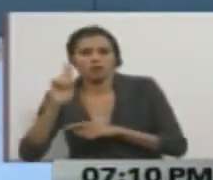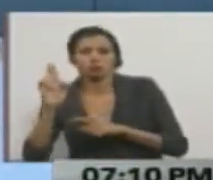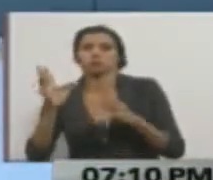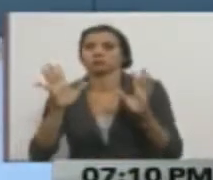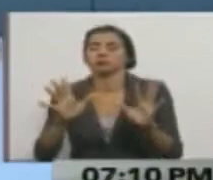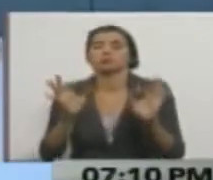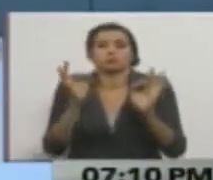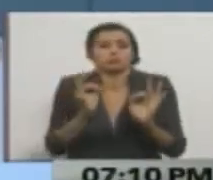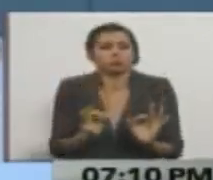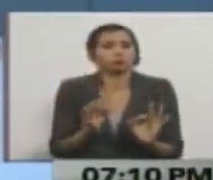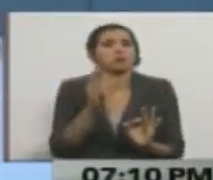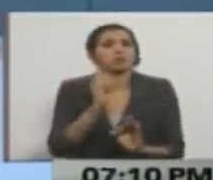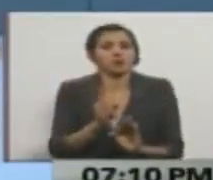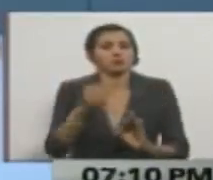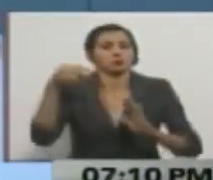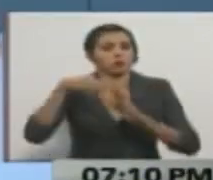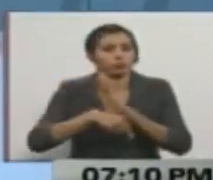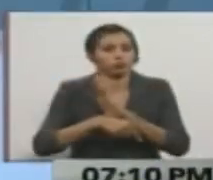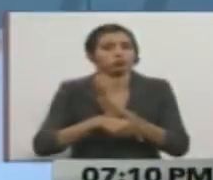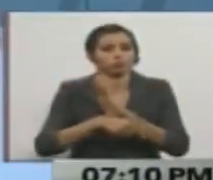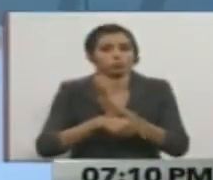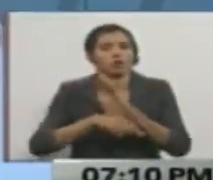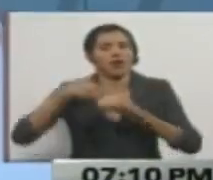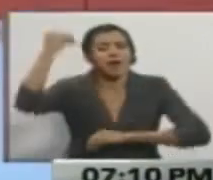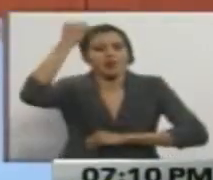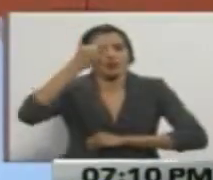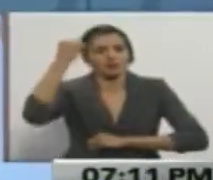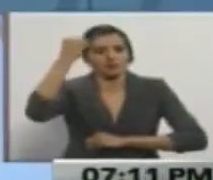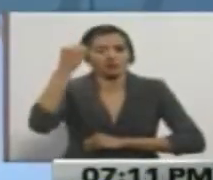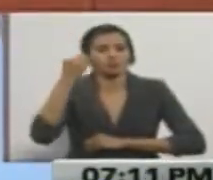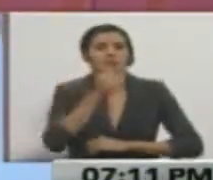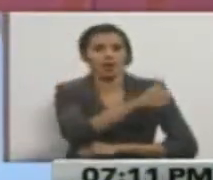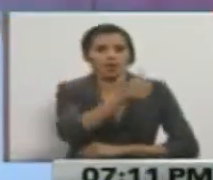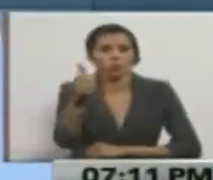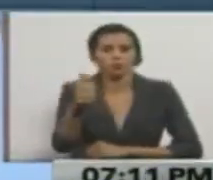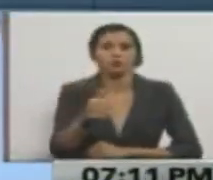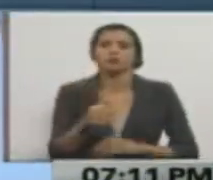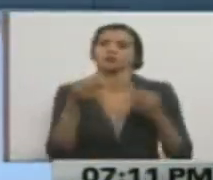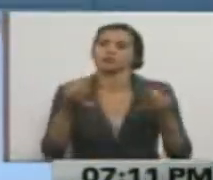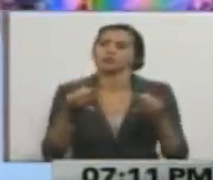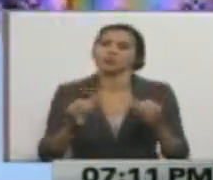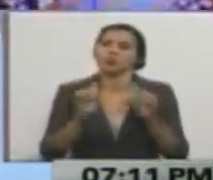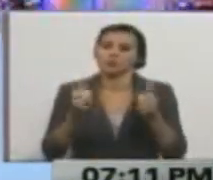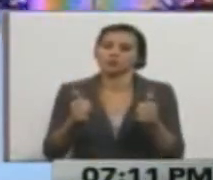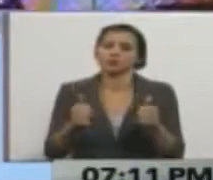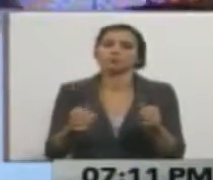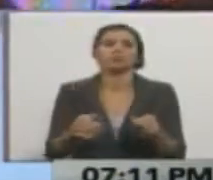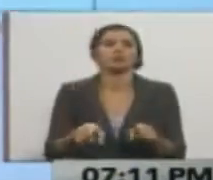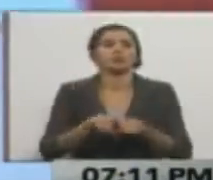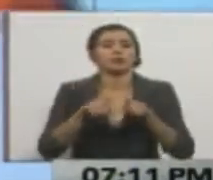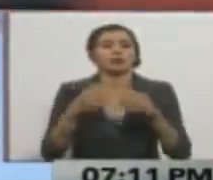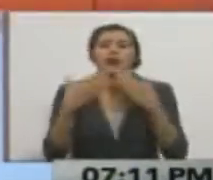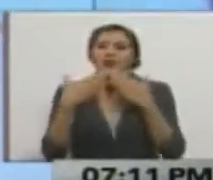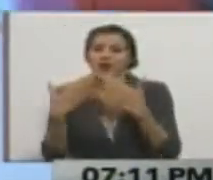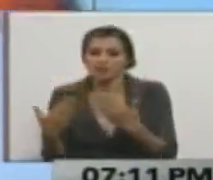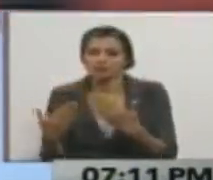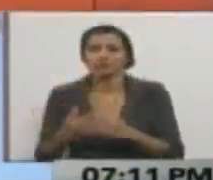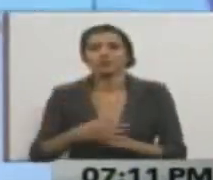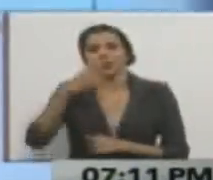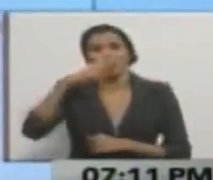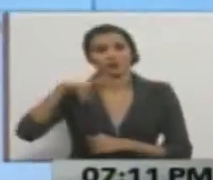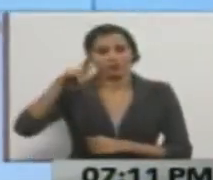altura y la profundidad que estos ameritan. No comienzo yo este programa sin antes dar las gracias a